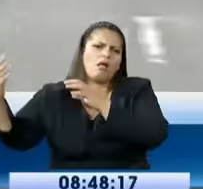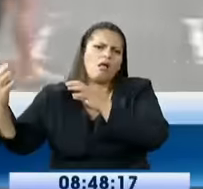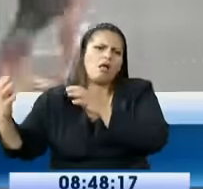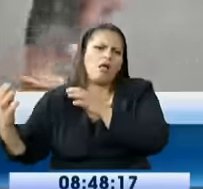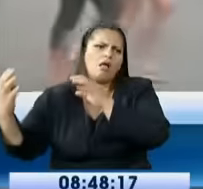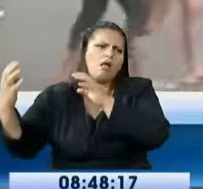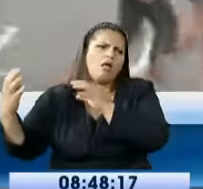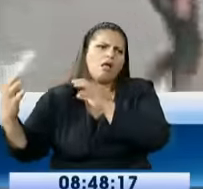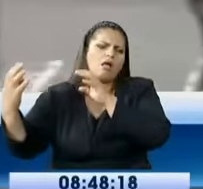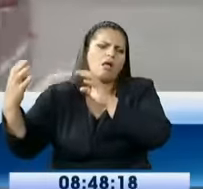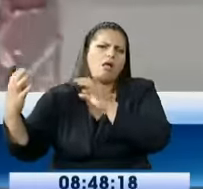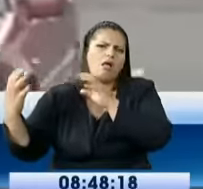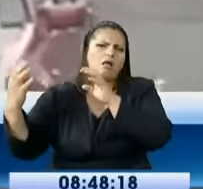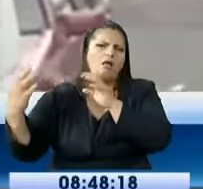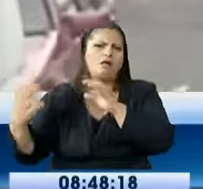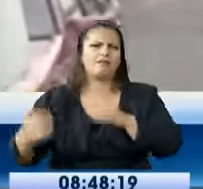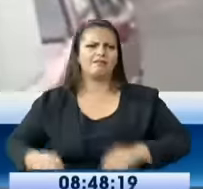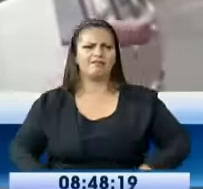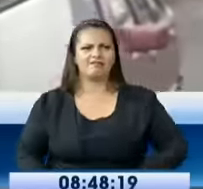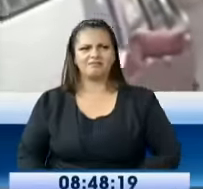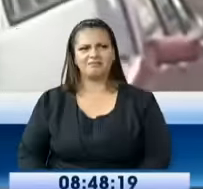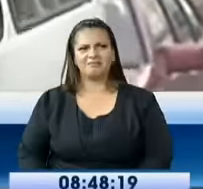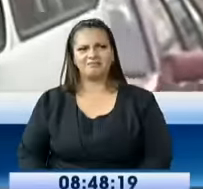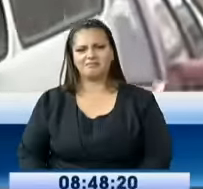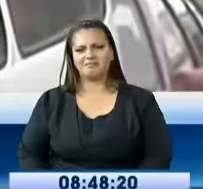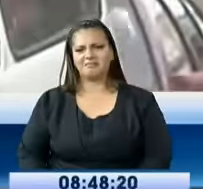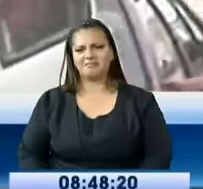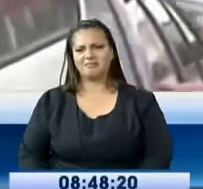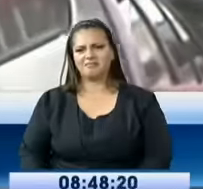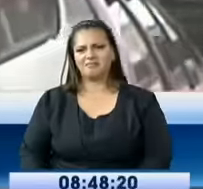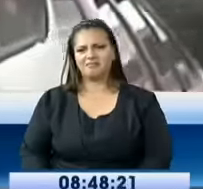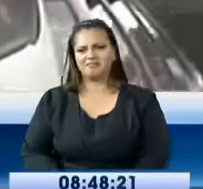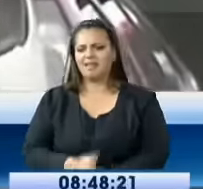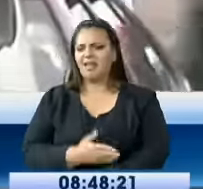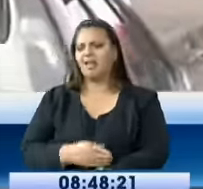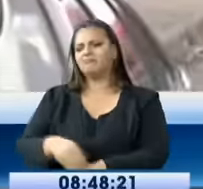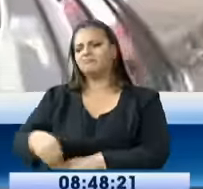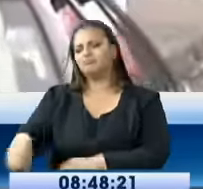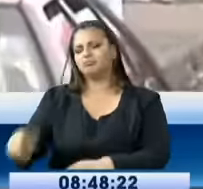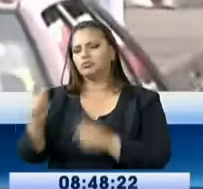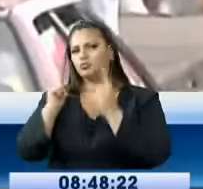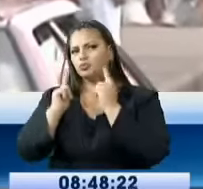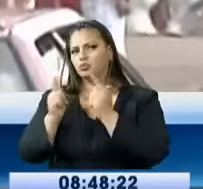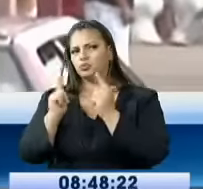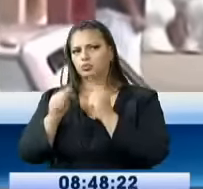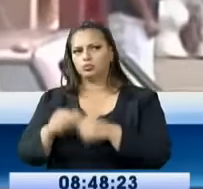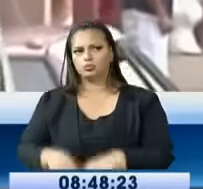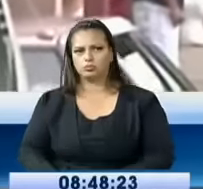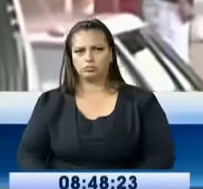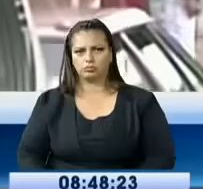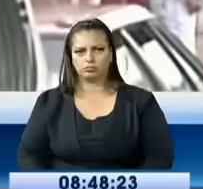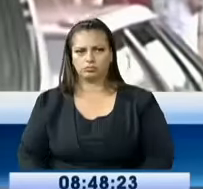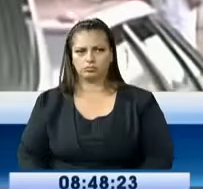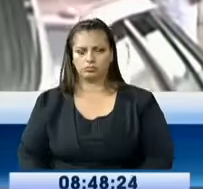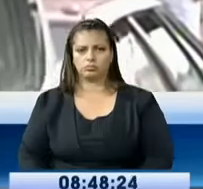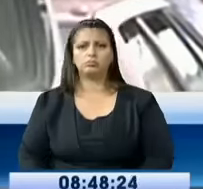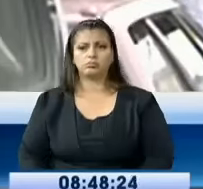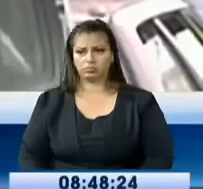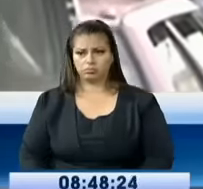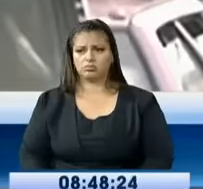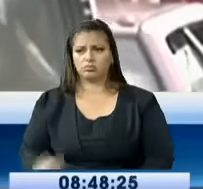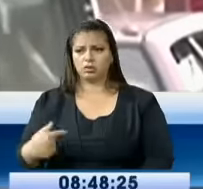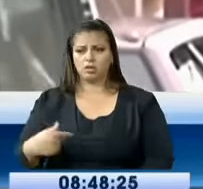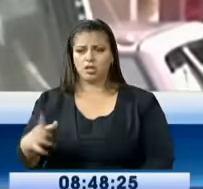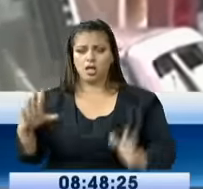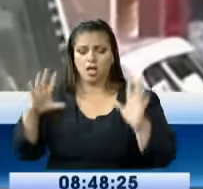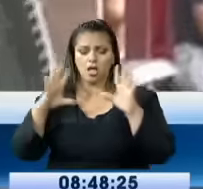la gente que deja los muñecos cuidando, porque se van en las noches ya. Hay unos que se amanecen. Claro, aquí también nos amanecemos. ¿Sí